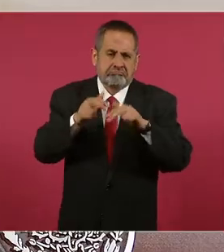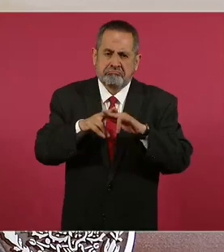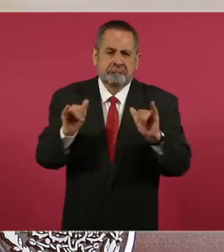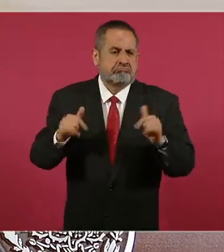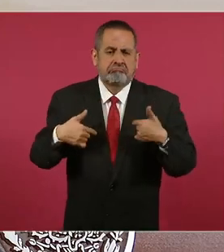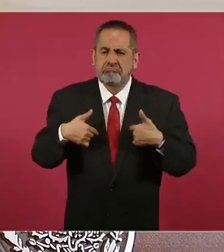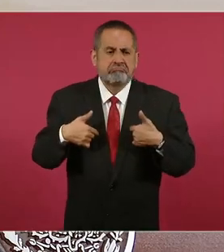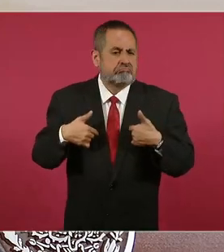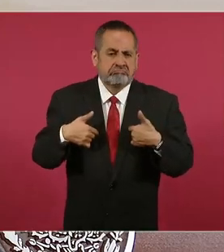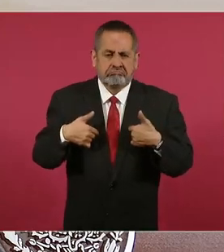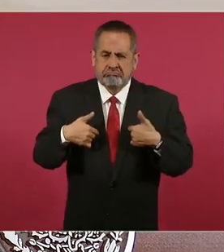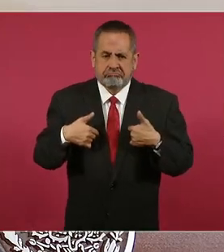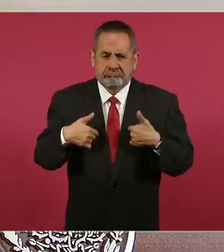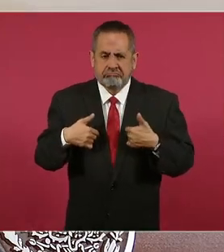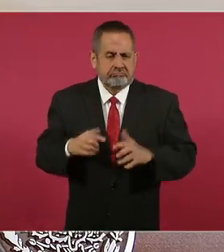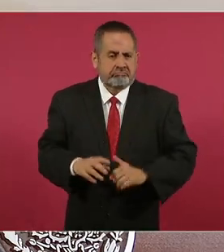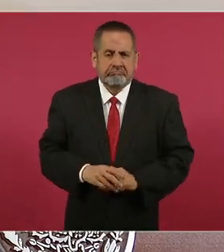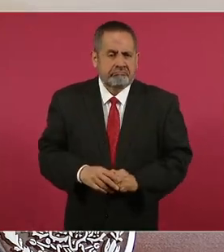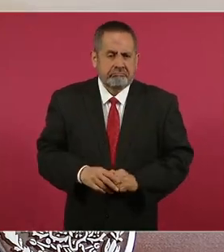no